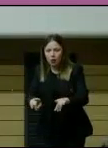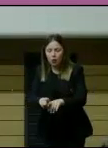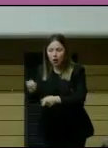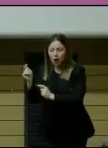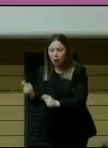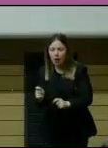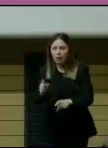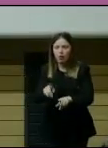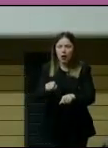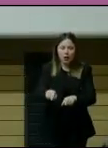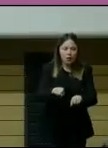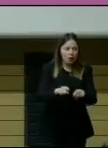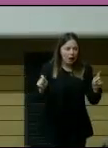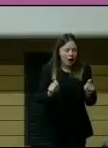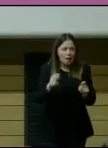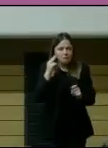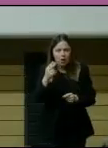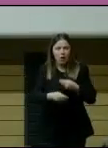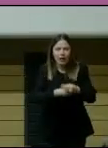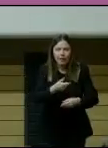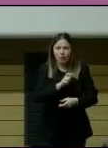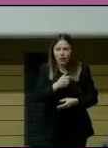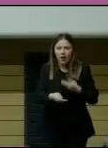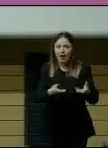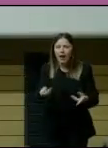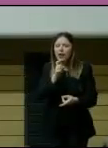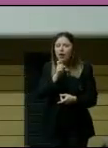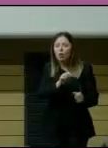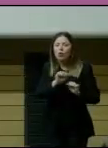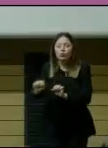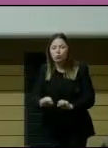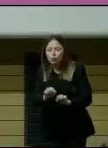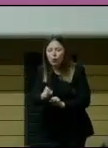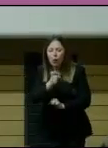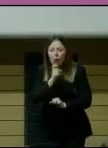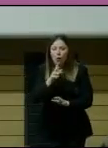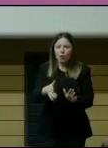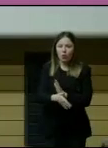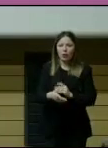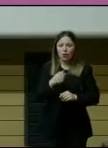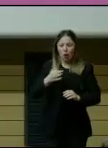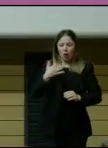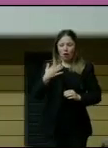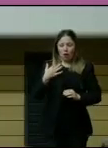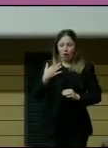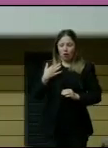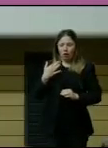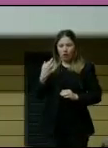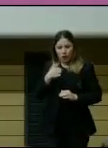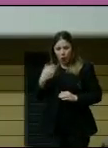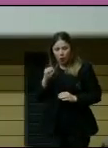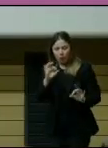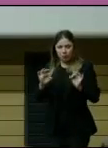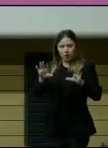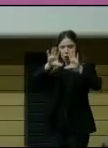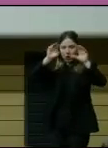teatro, pero bueno, pero allí todo el mundo alarmado y tal, y la policía de aquí no me se echa, bueno, si tiene que llegar este fentanilo aquí, yo quiero estar preparado. Formaciones.